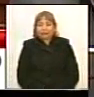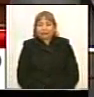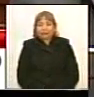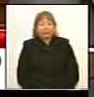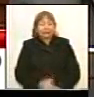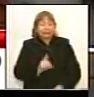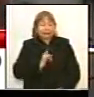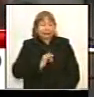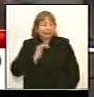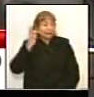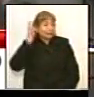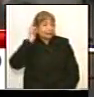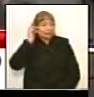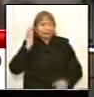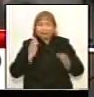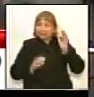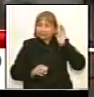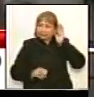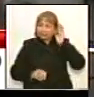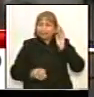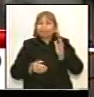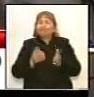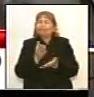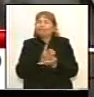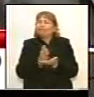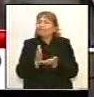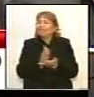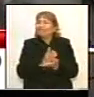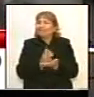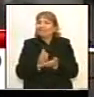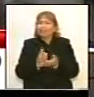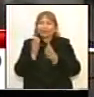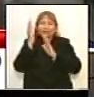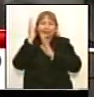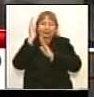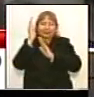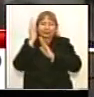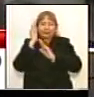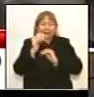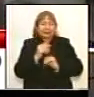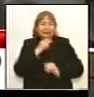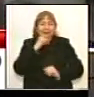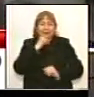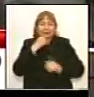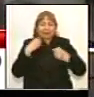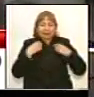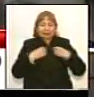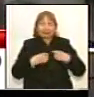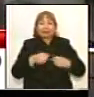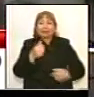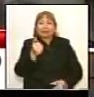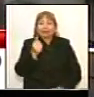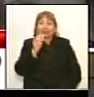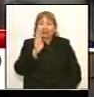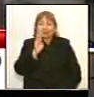Yo escuchaba la participación en un debate del señor abogado Abanto.